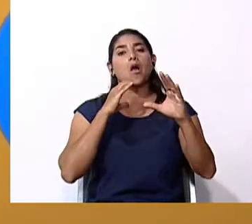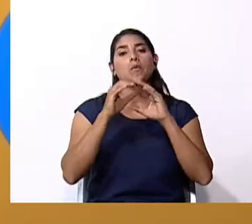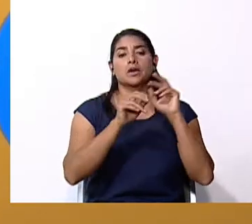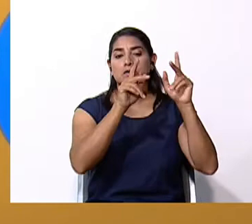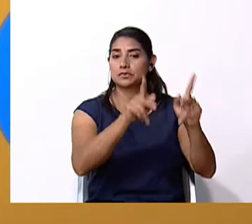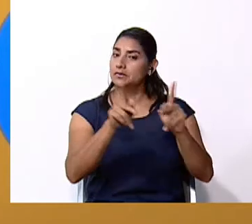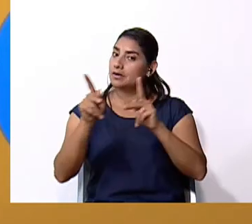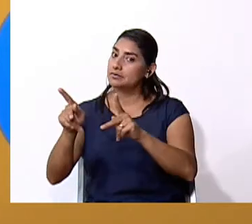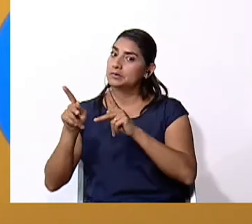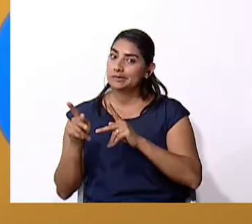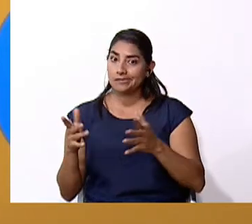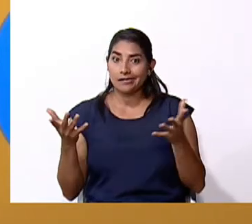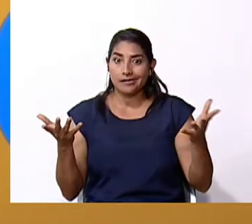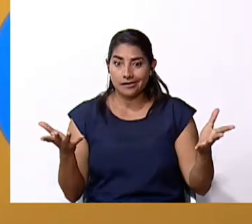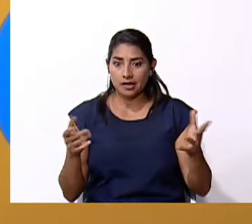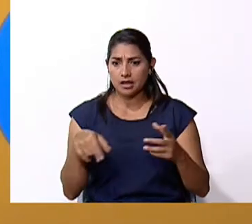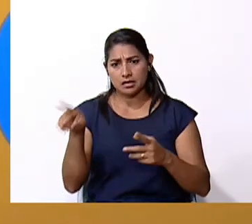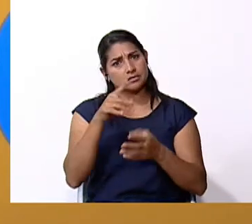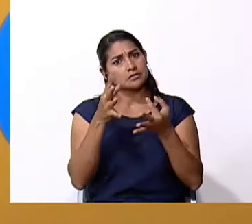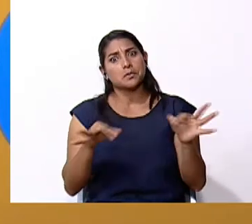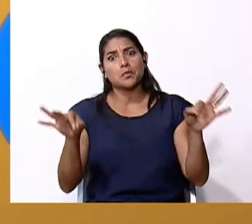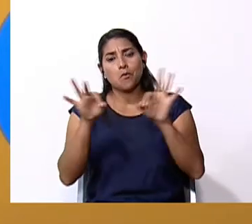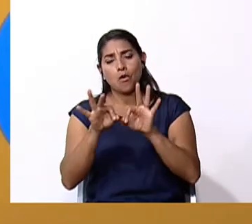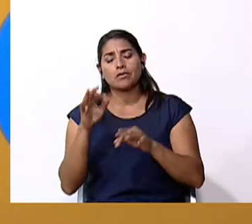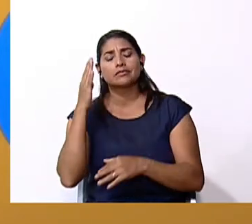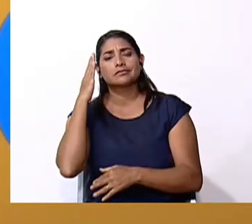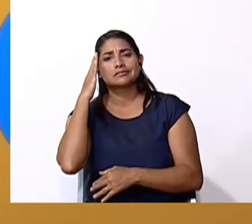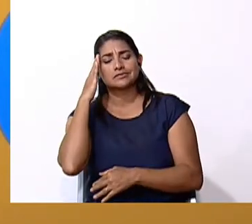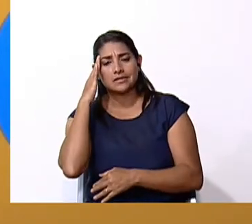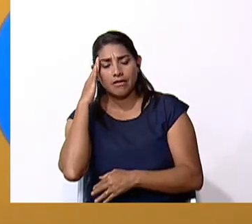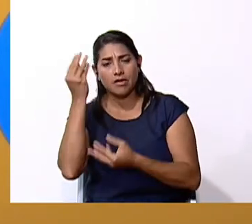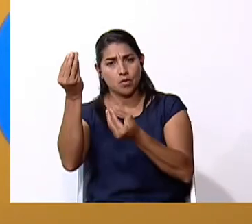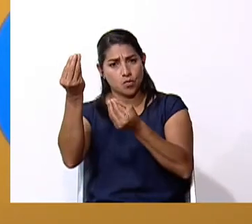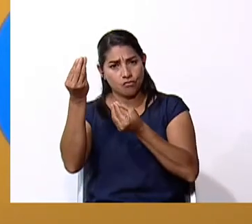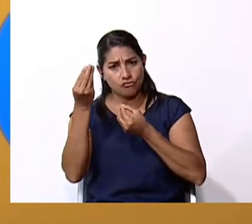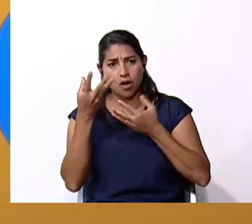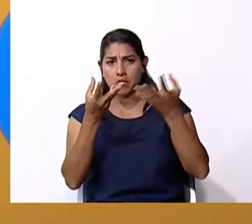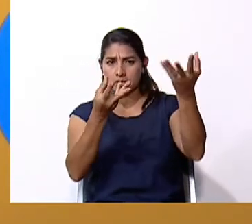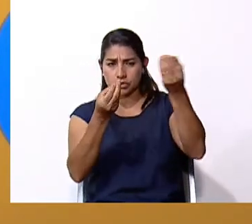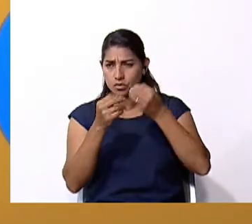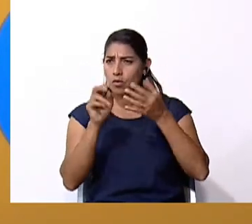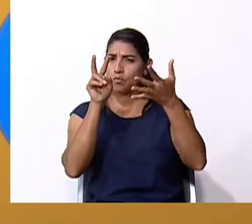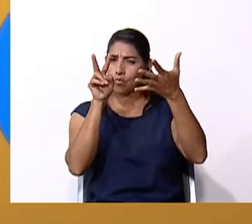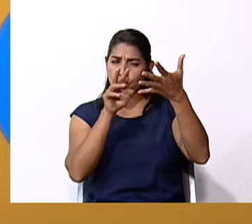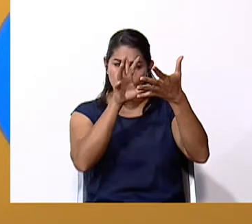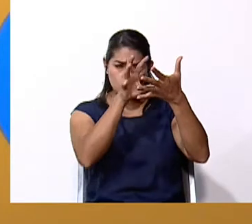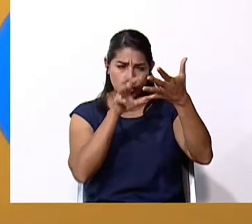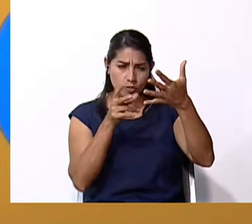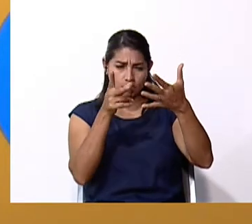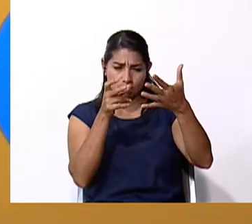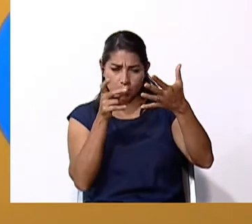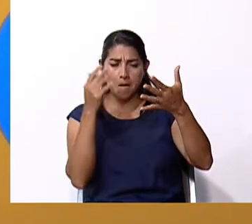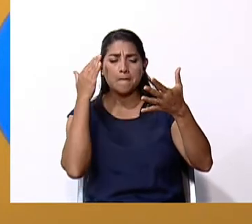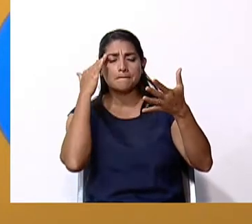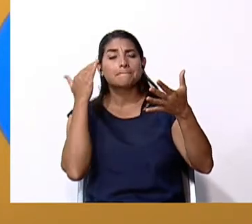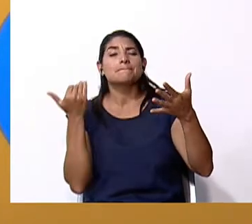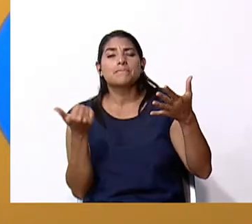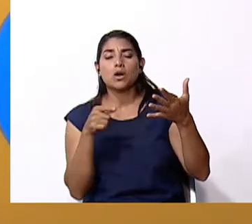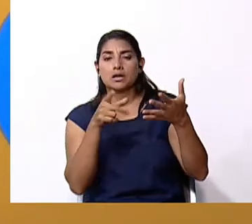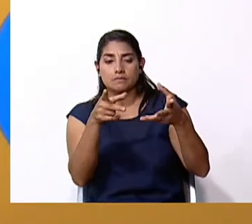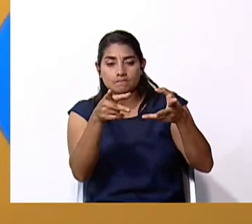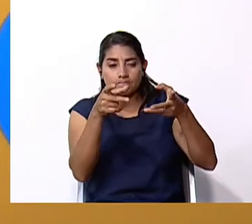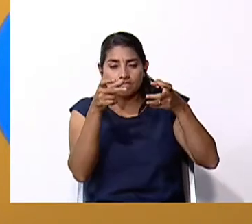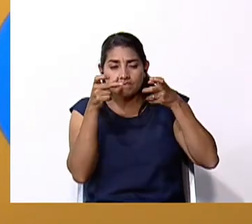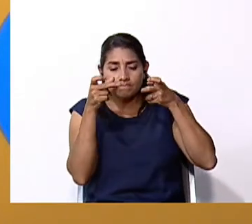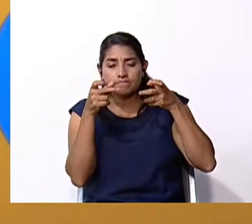seres humanos. Es muy importante tomar en cuenta los datos que nos dan en este texto, porque son